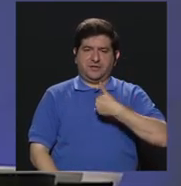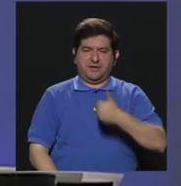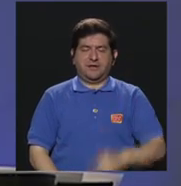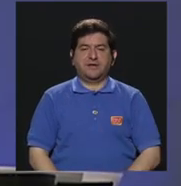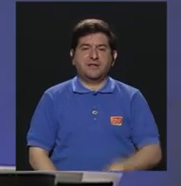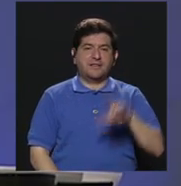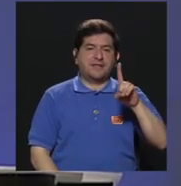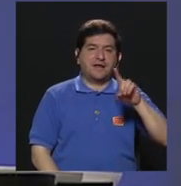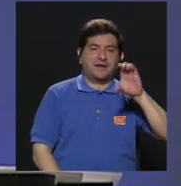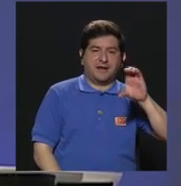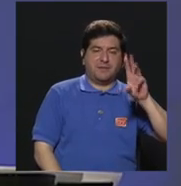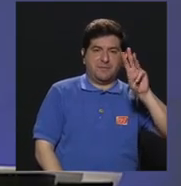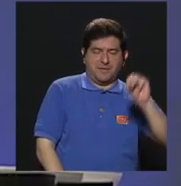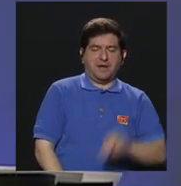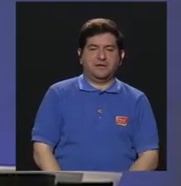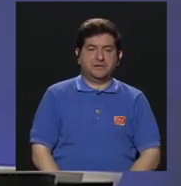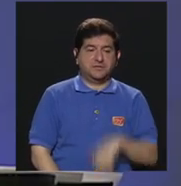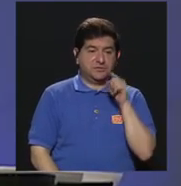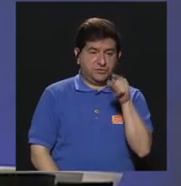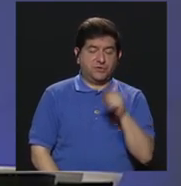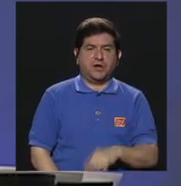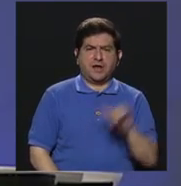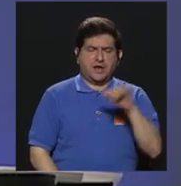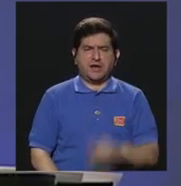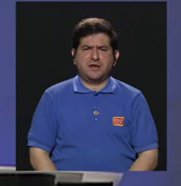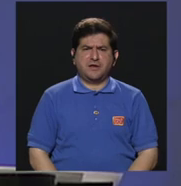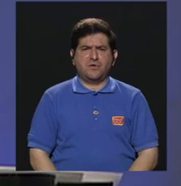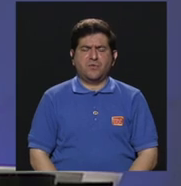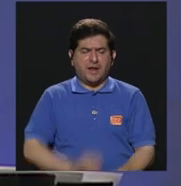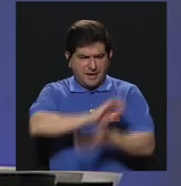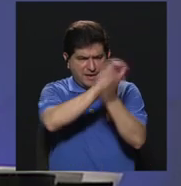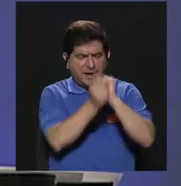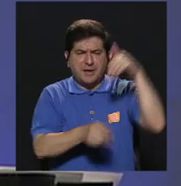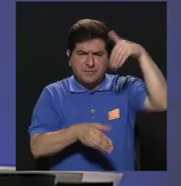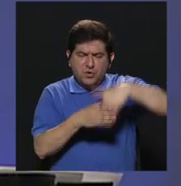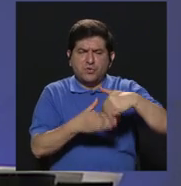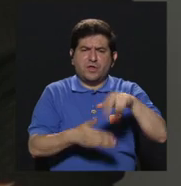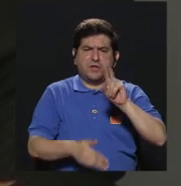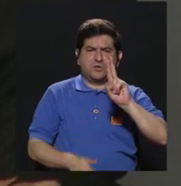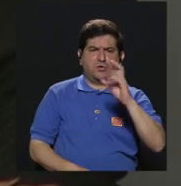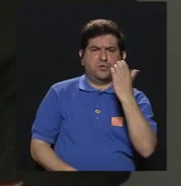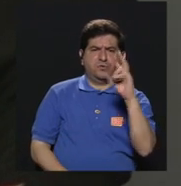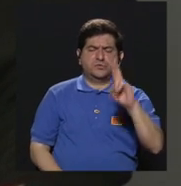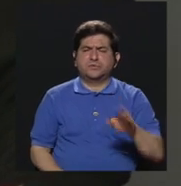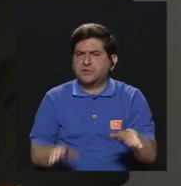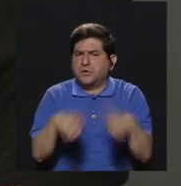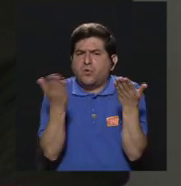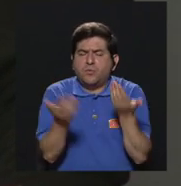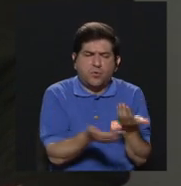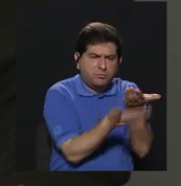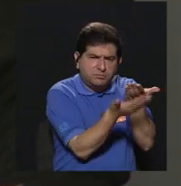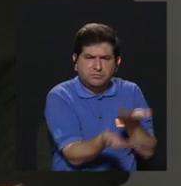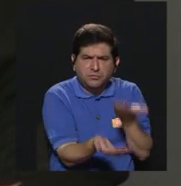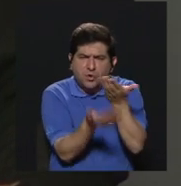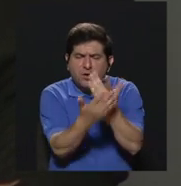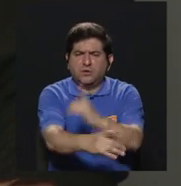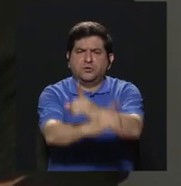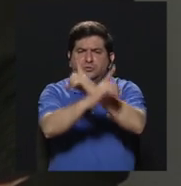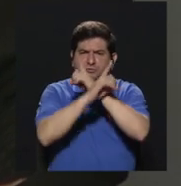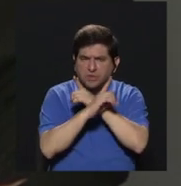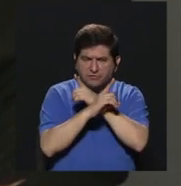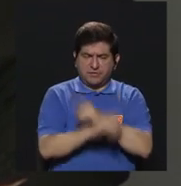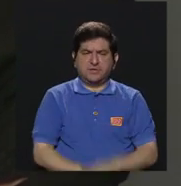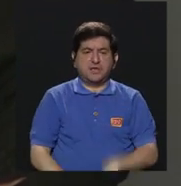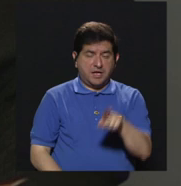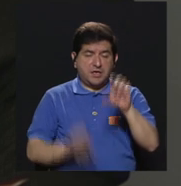Camacho también contribuyó a dar un golpe de timón a la Universidad de Costa Rica mediante las propuestas que defendió